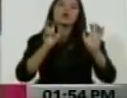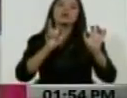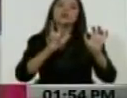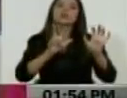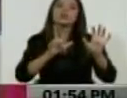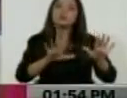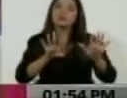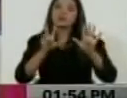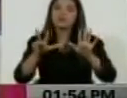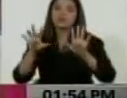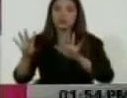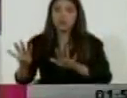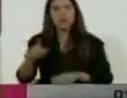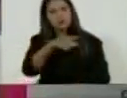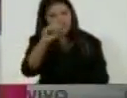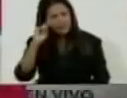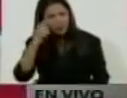ustedes se acuerdan?